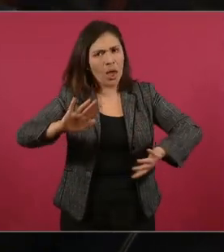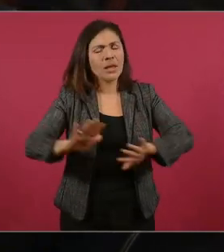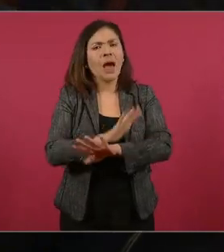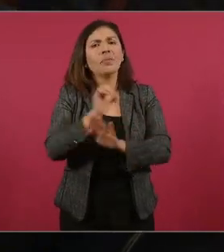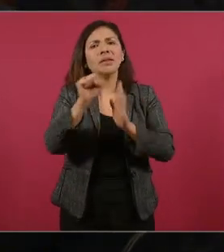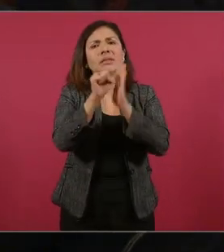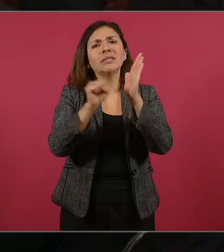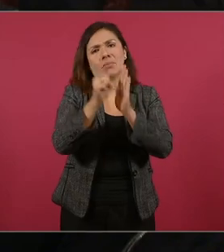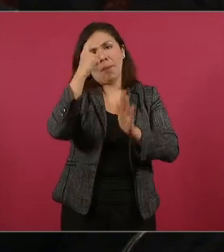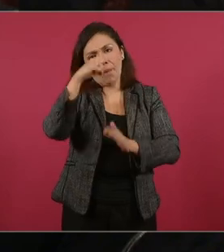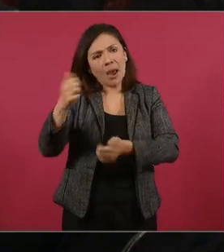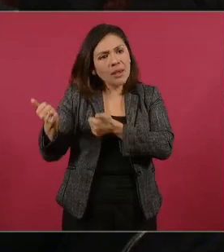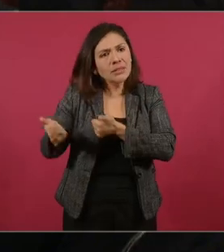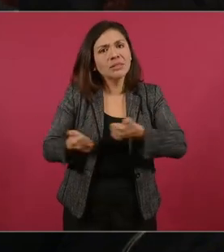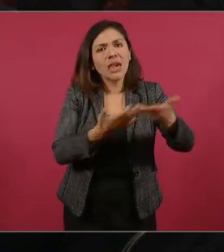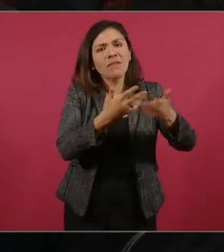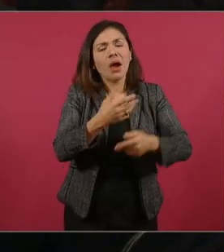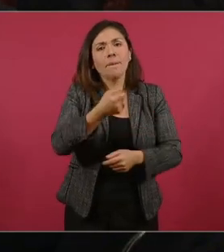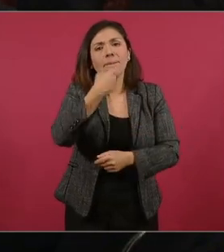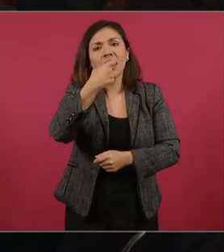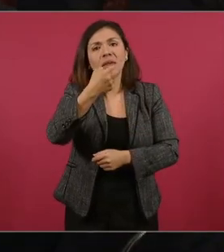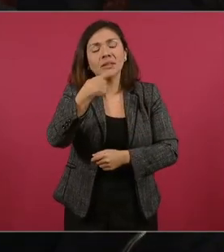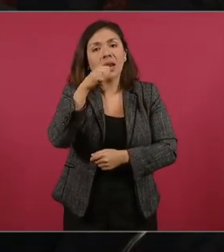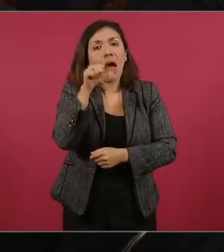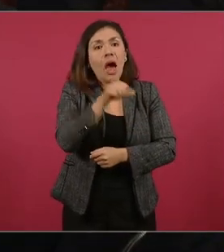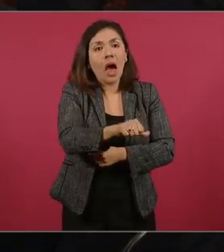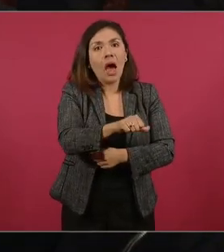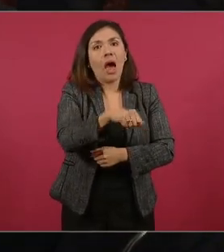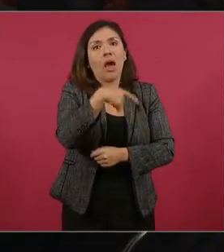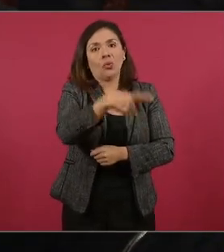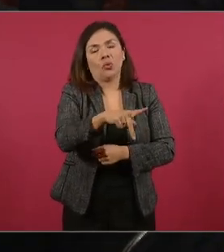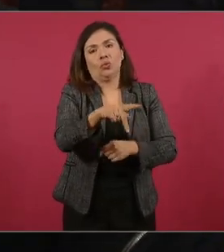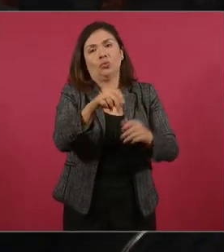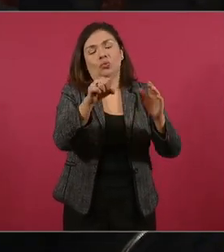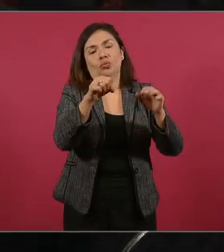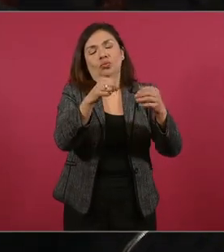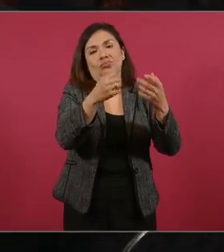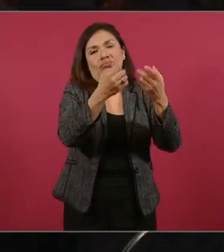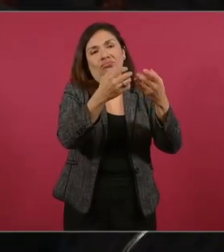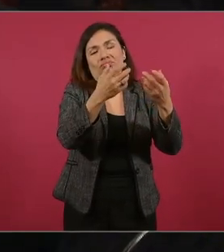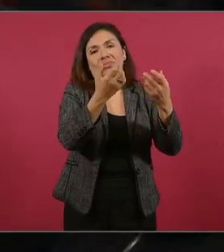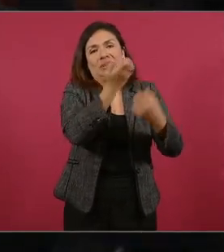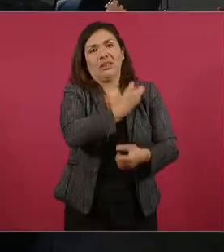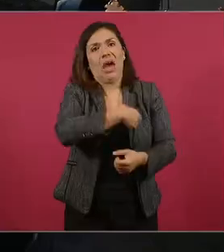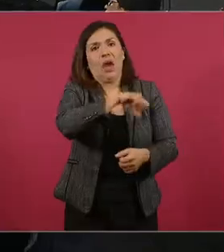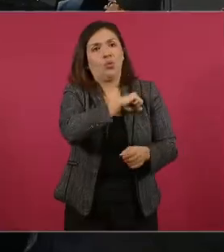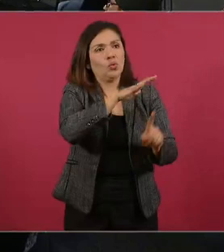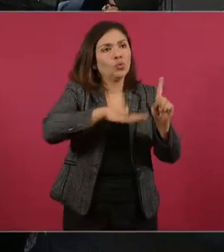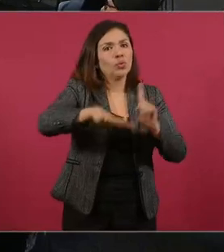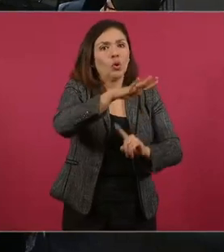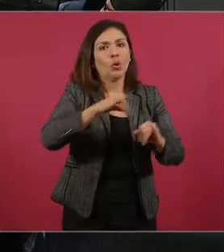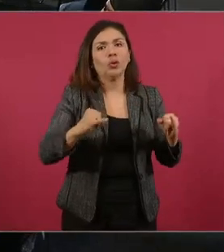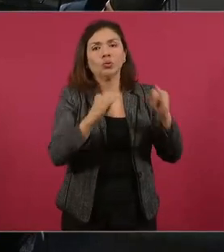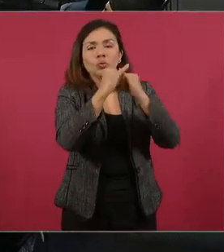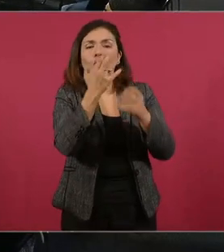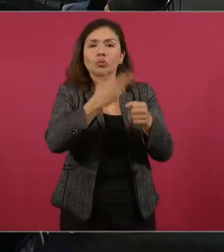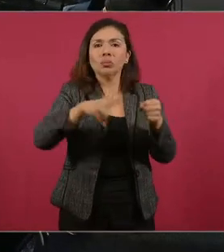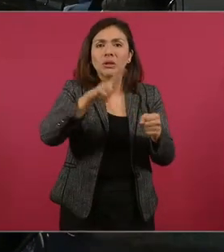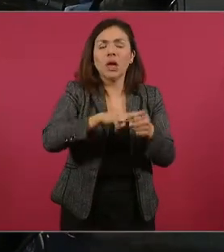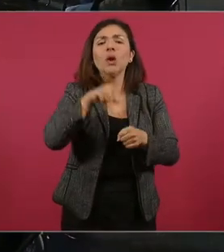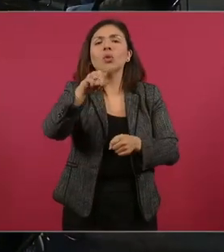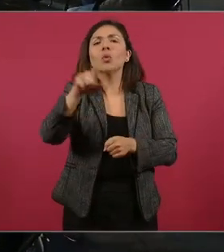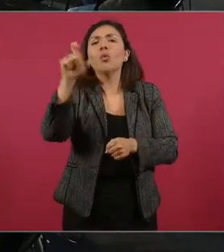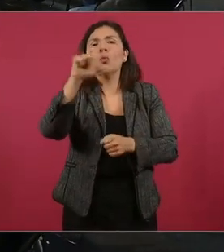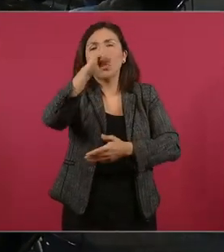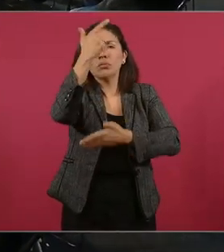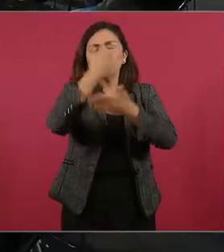de distribución interna del sector salud. En ese sentido, ¿para cuándo harían ustedes un primer corte?